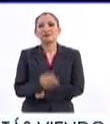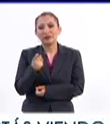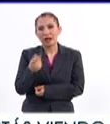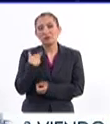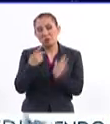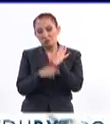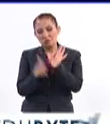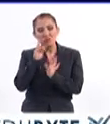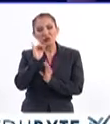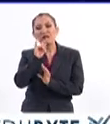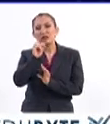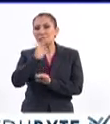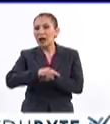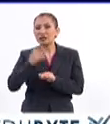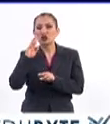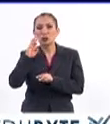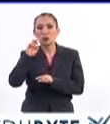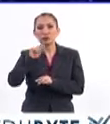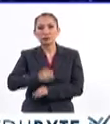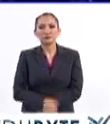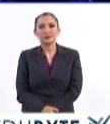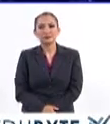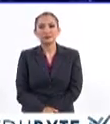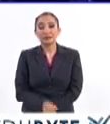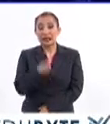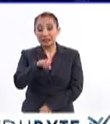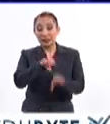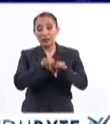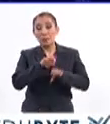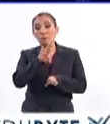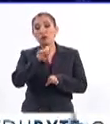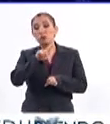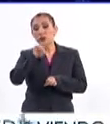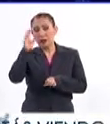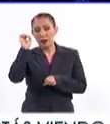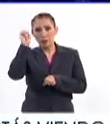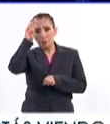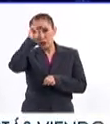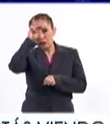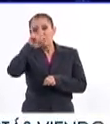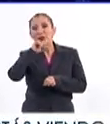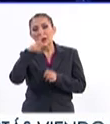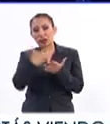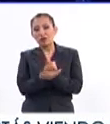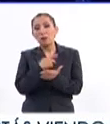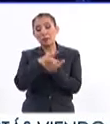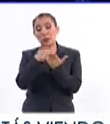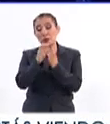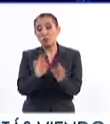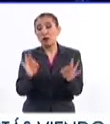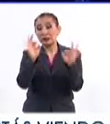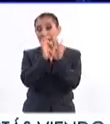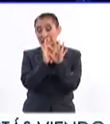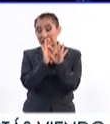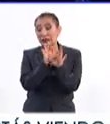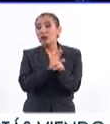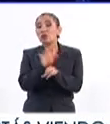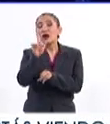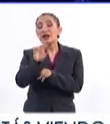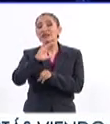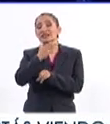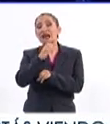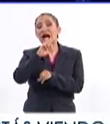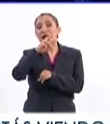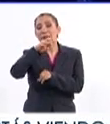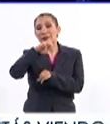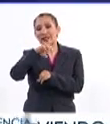en serio demuestra que FIRST es mucho más que robots. El equipo Botbuster de Monterrey, Nuevo León, también ganó el premio más importante de la tarde, el